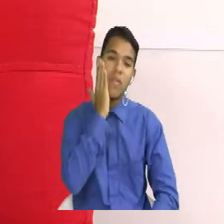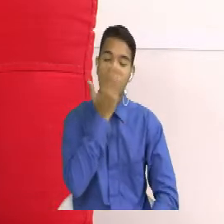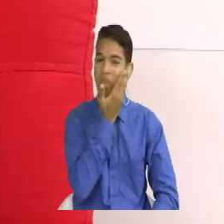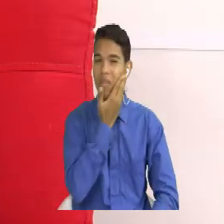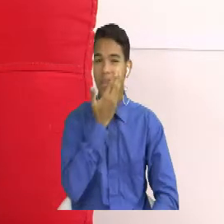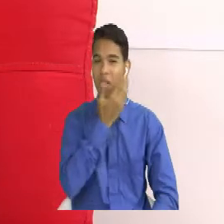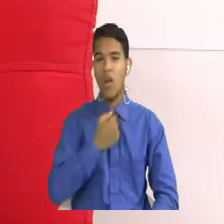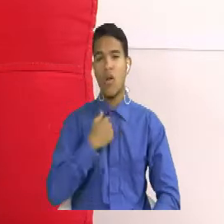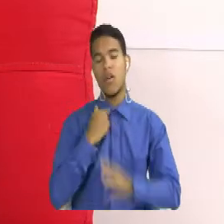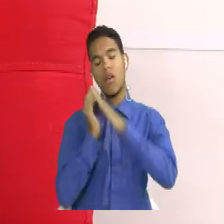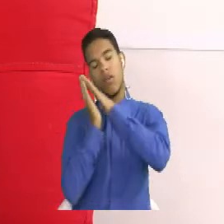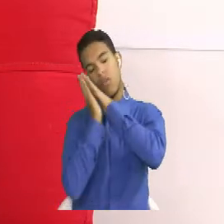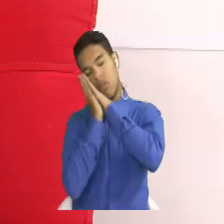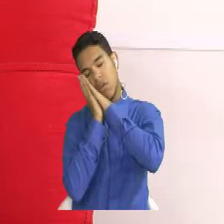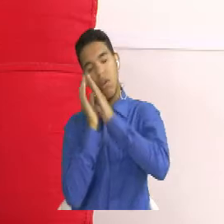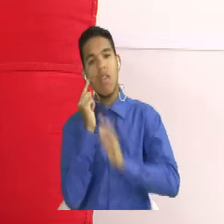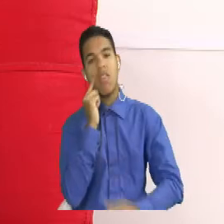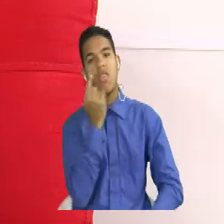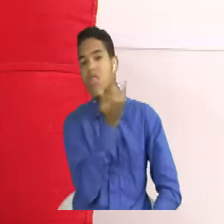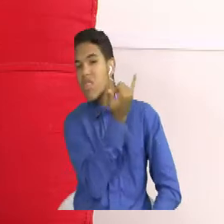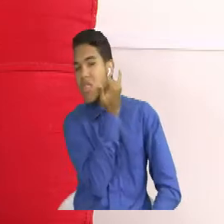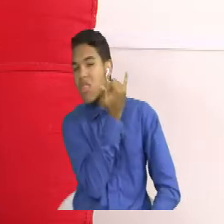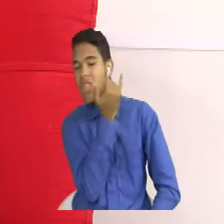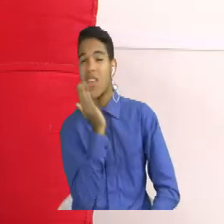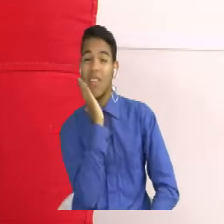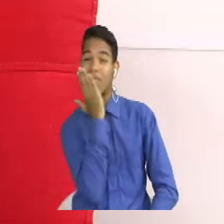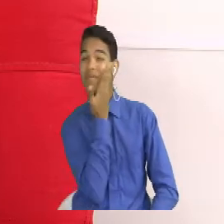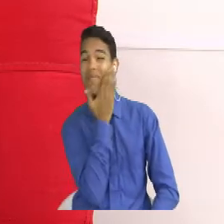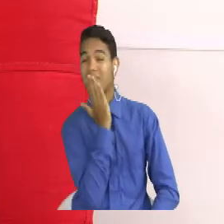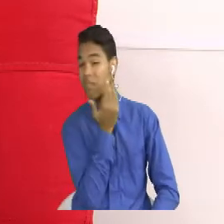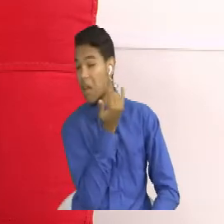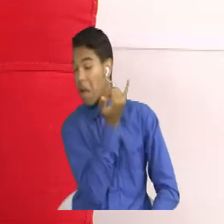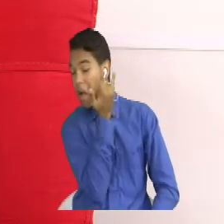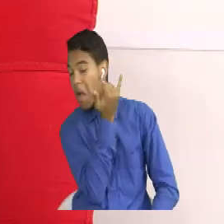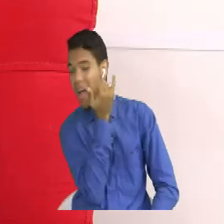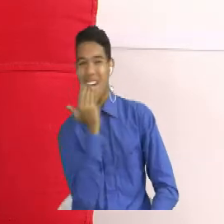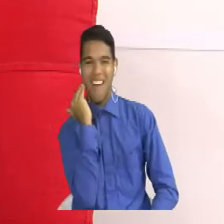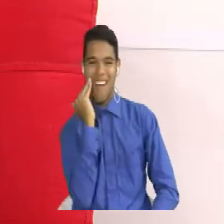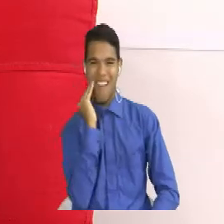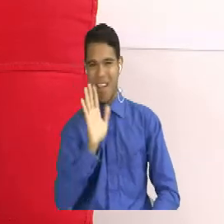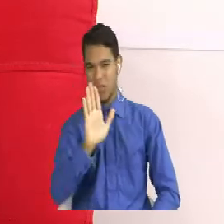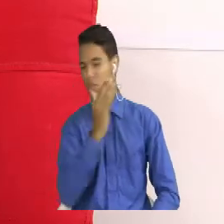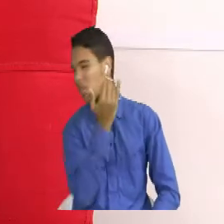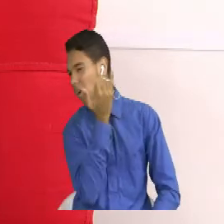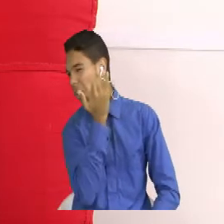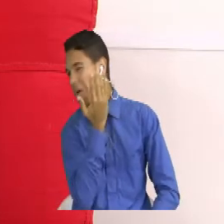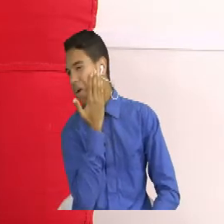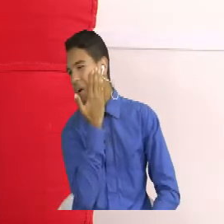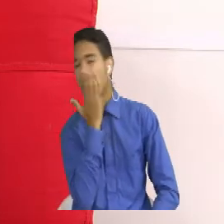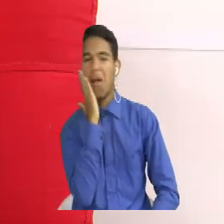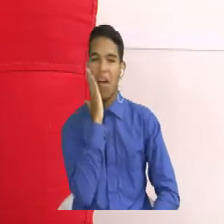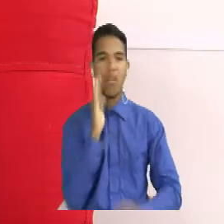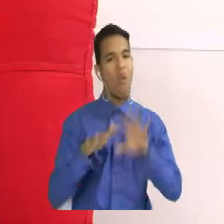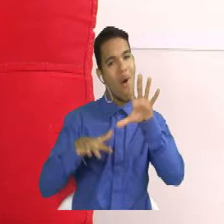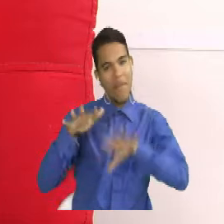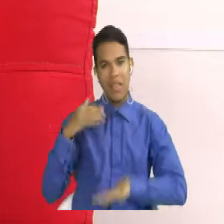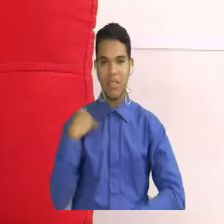maquillaje, vuelvo y enfatizo en eso. El maquillaje debe ser parte para embellecernos en momentos, en